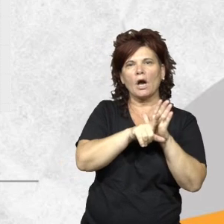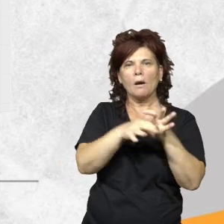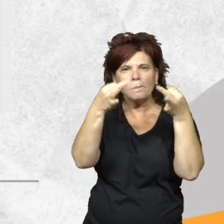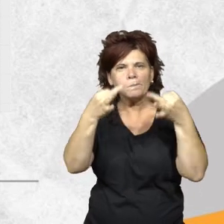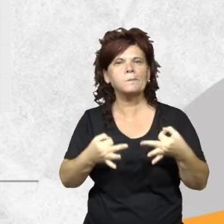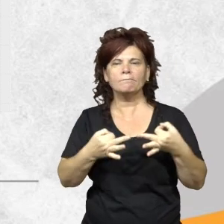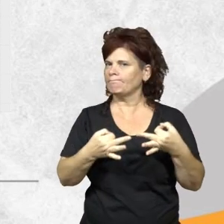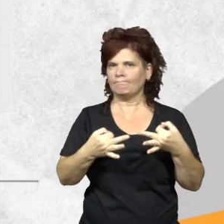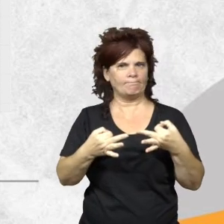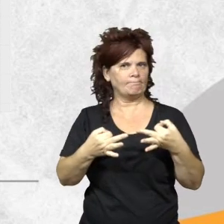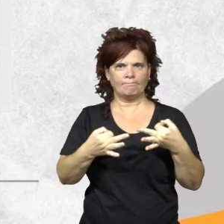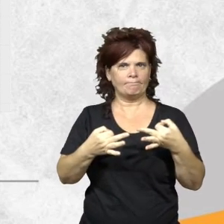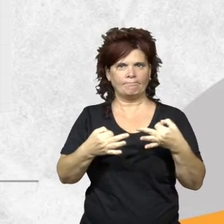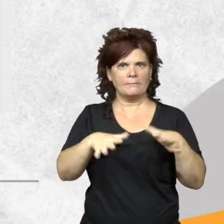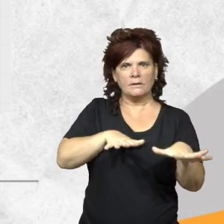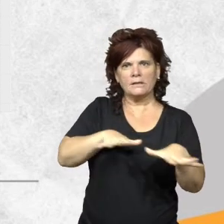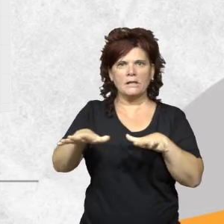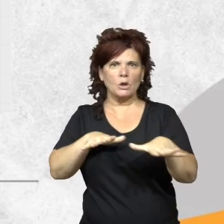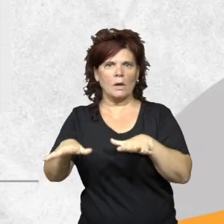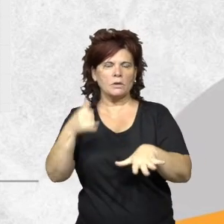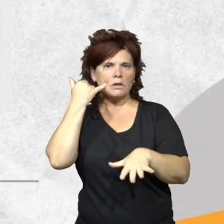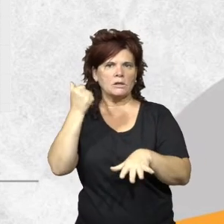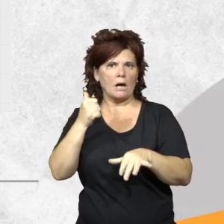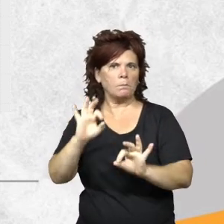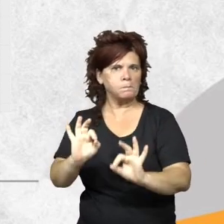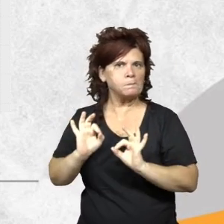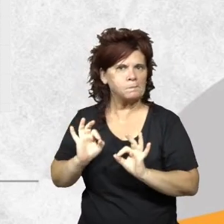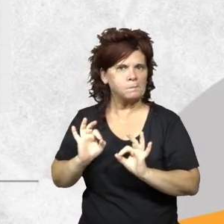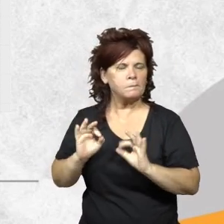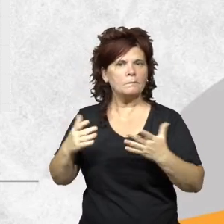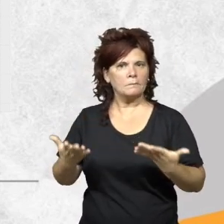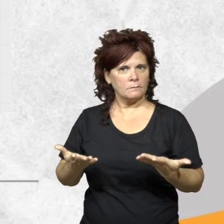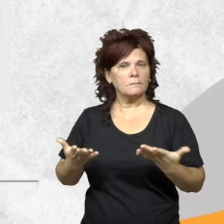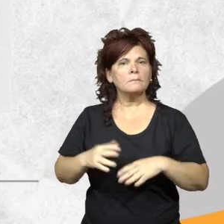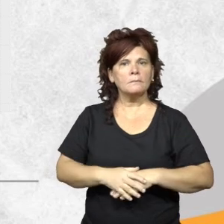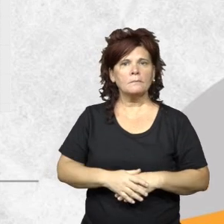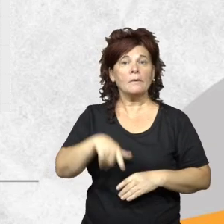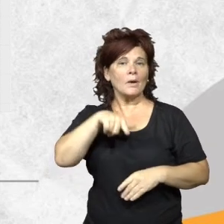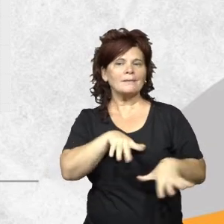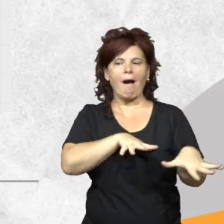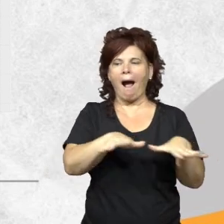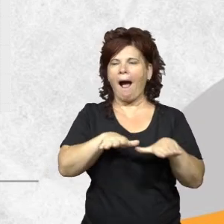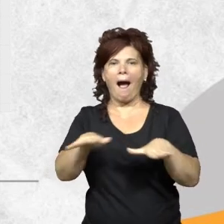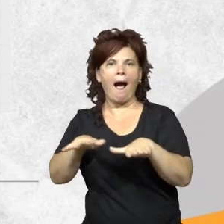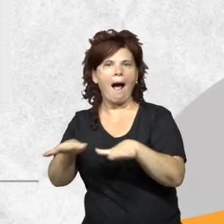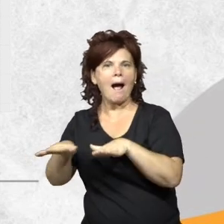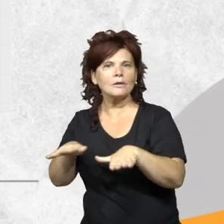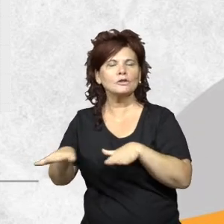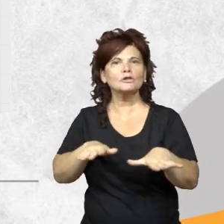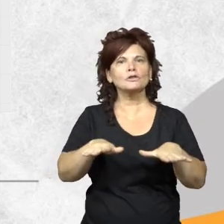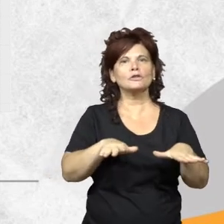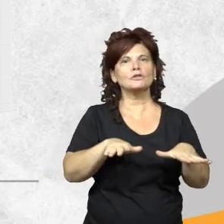consolidadas, no se generan hechos consumados. Y más bien, cuando este tipo de actos se prestan